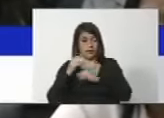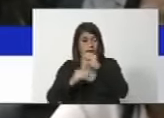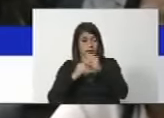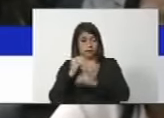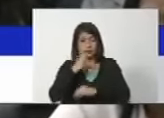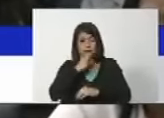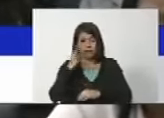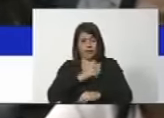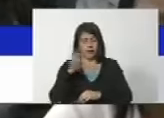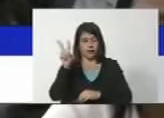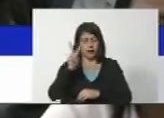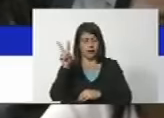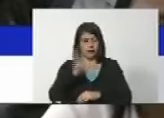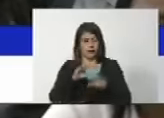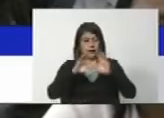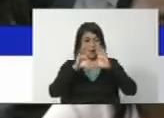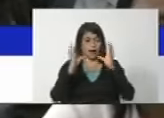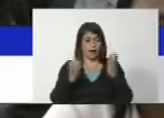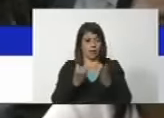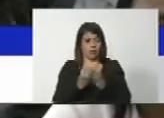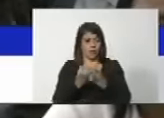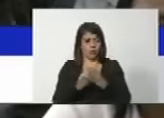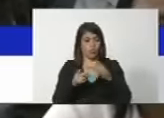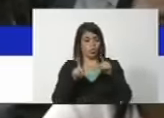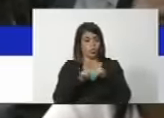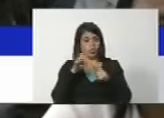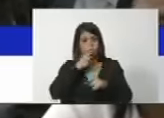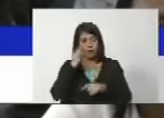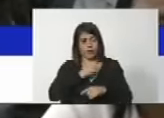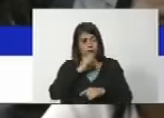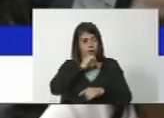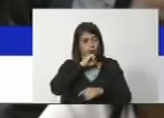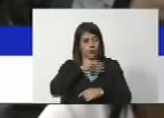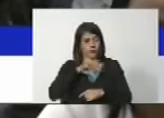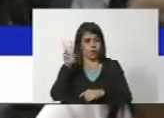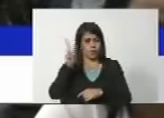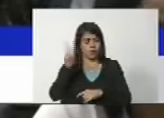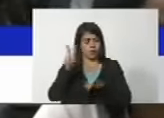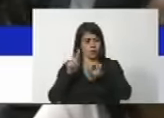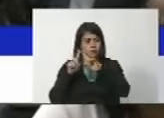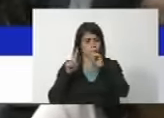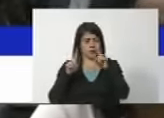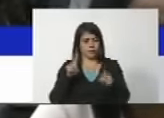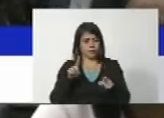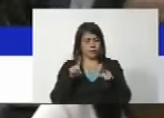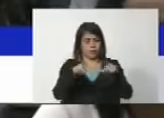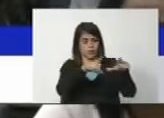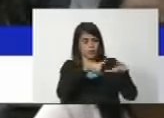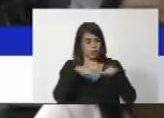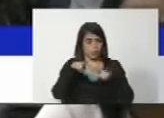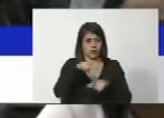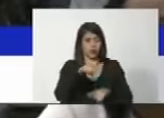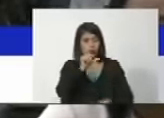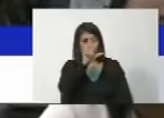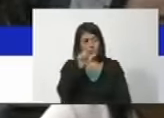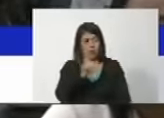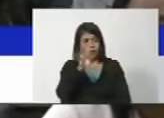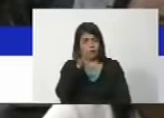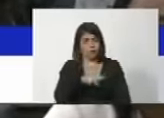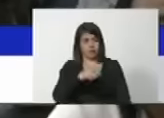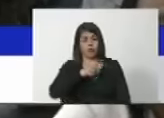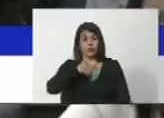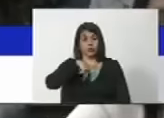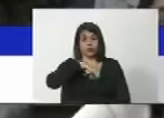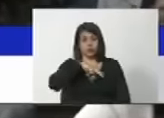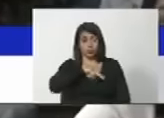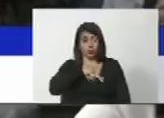la verdad de Venezuela al mundo y la verdad histórica de Venezuela sobre el territorio de la Guayana Esequiba. Así que